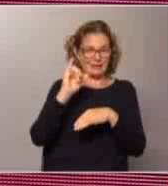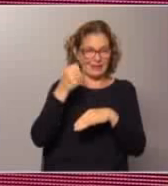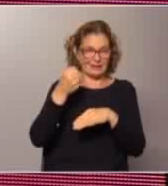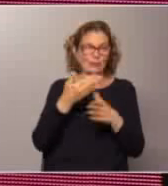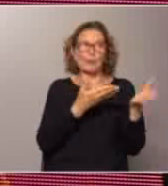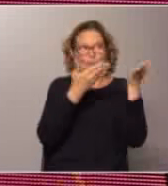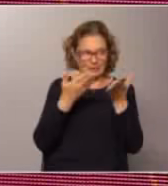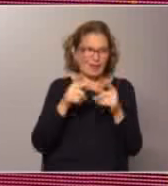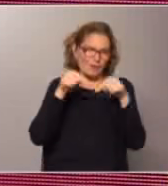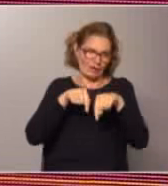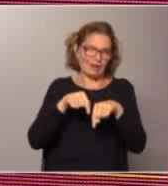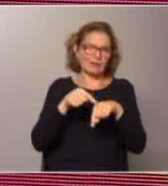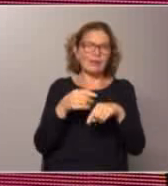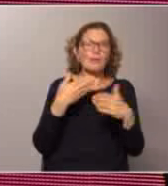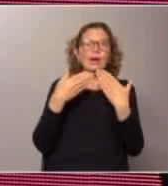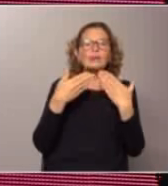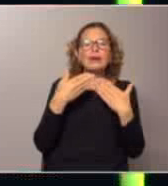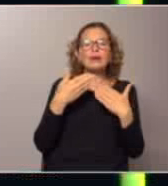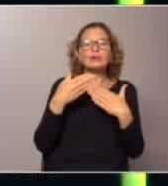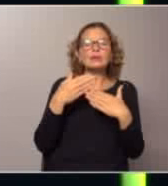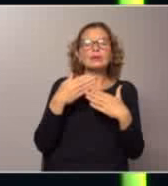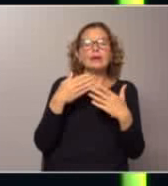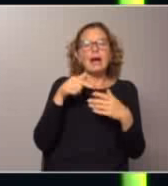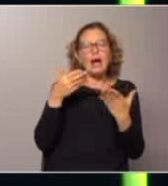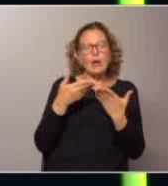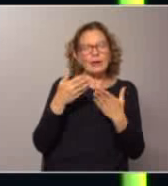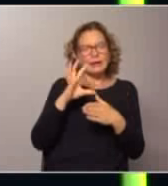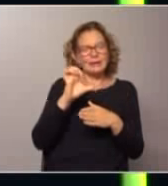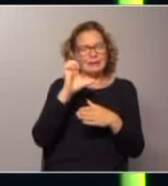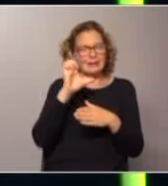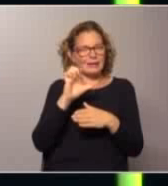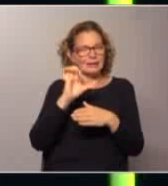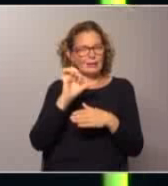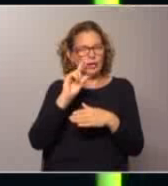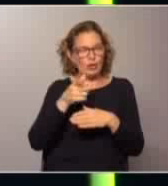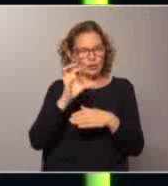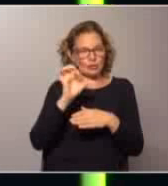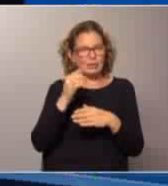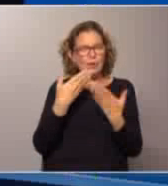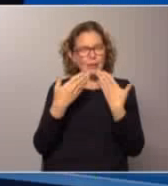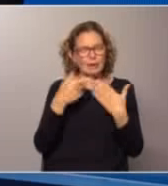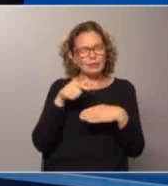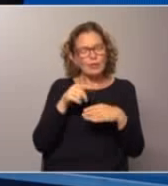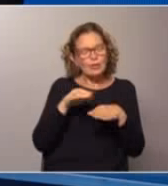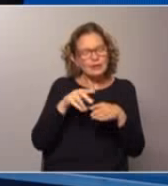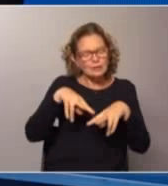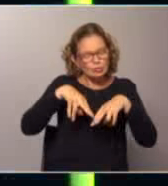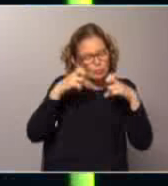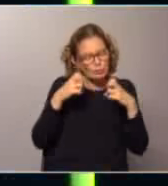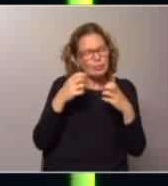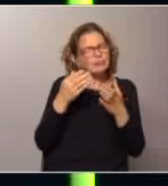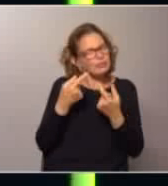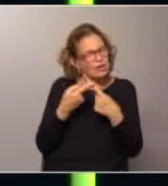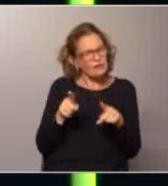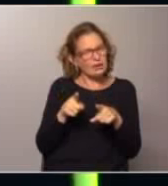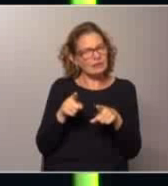la pregunta han hablado ahora de funcionamiento de los sesgos pero queremos hablar contigo de ccoo sobre este estudio tan particular que demuestra que la